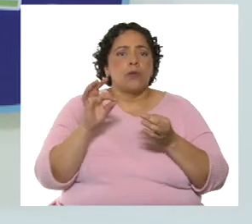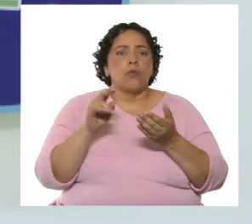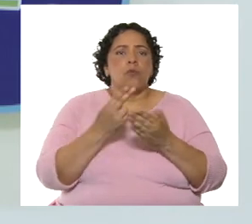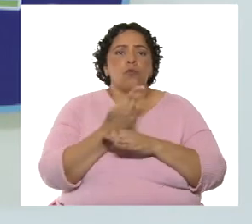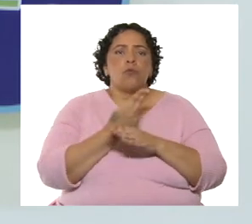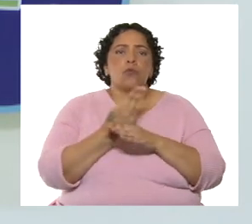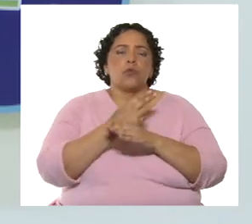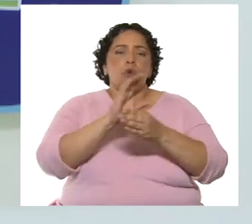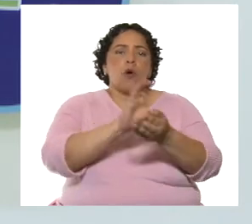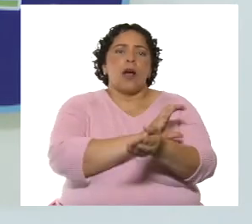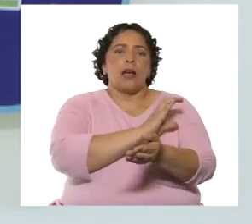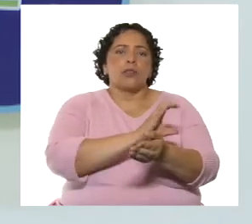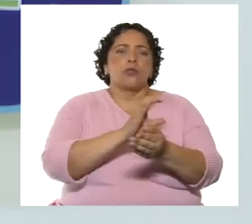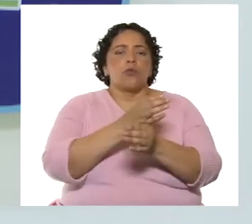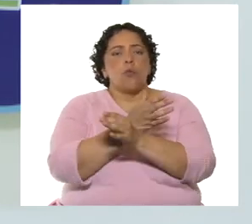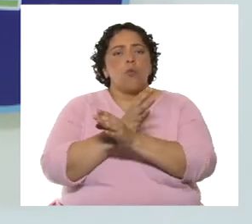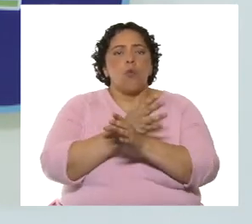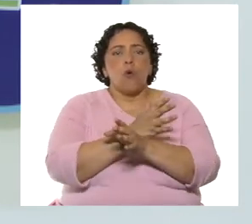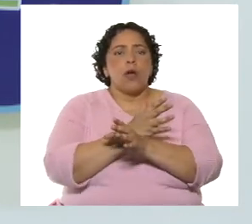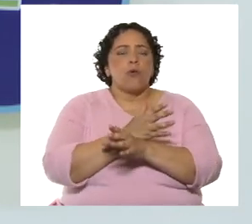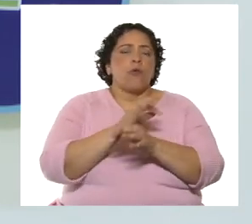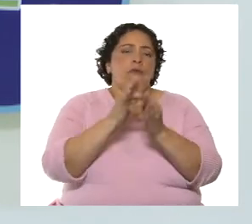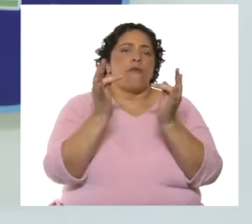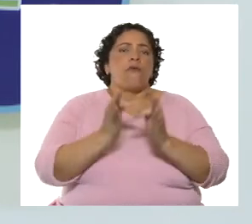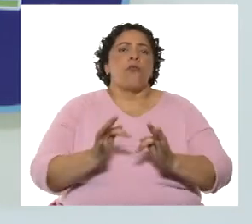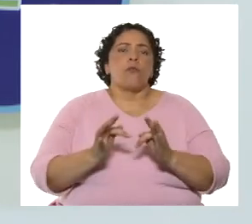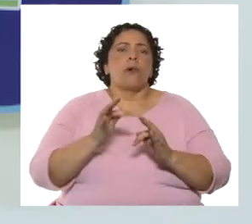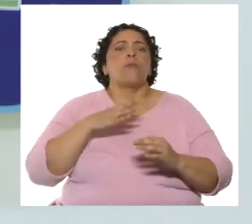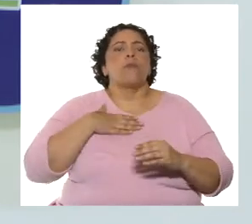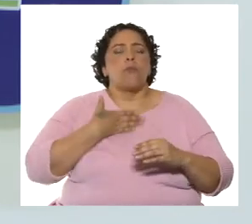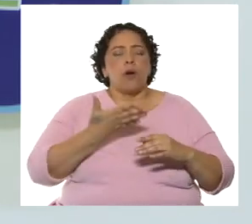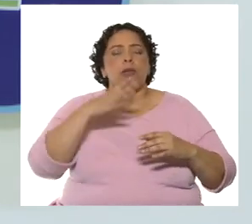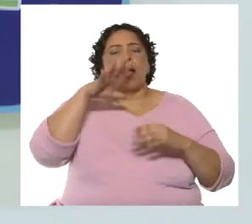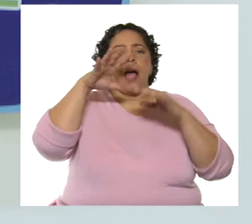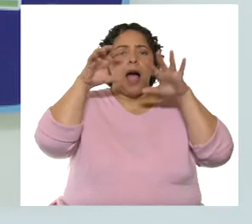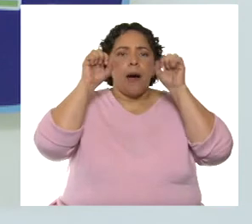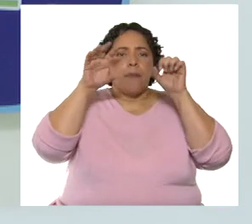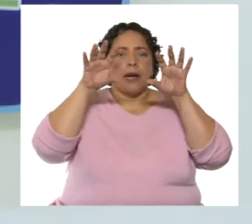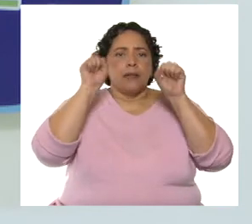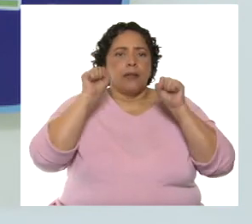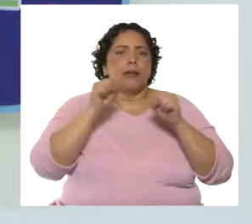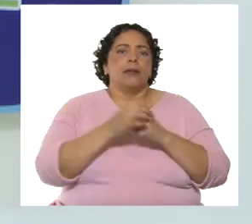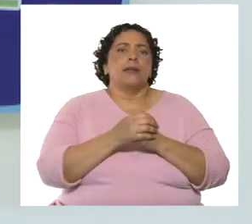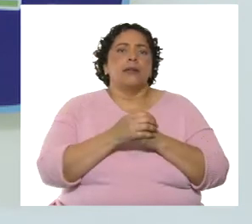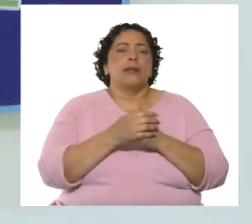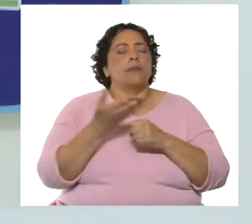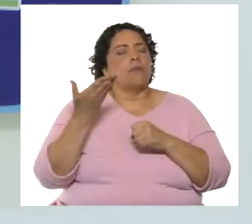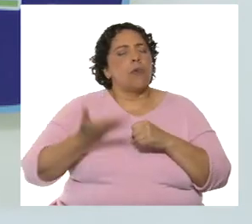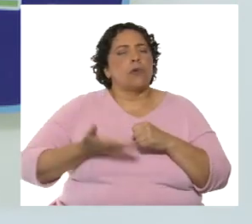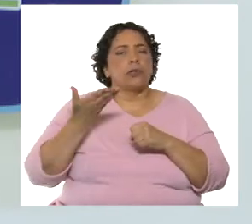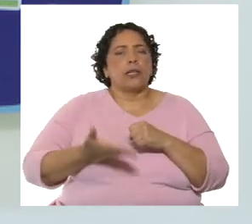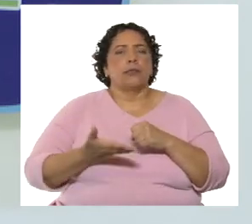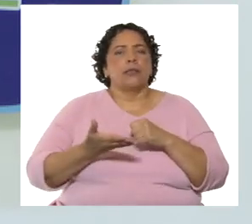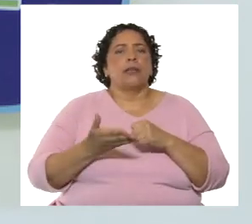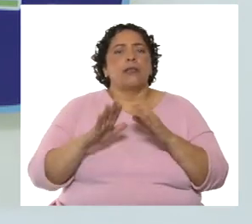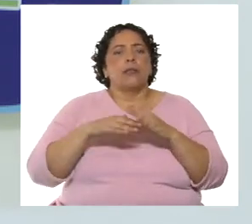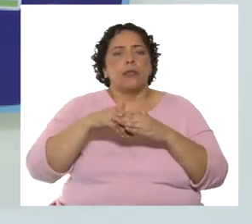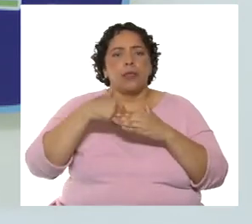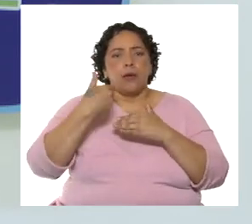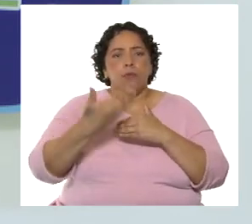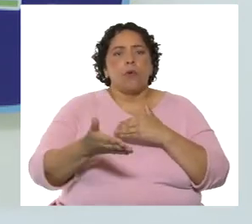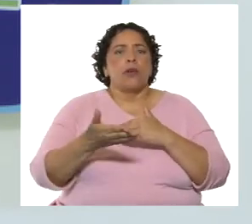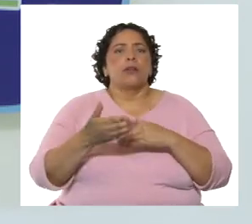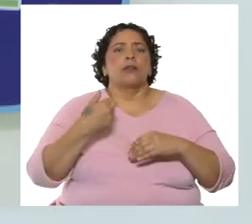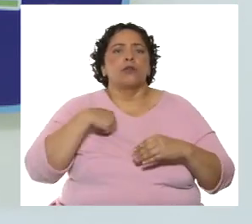uso de canciones y los juegos es una forma en la que también pueden aprender. Es muy importante que después de